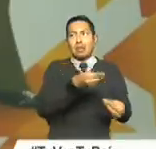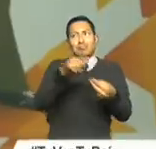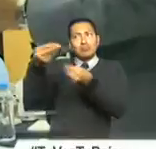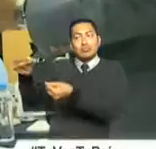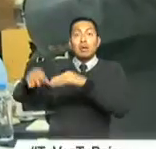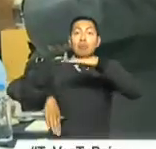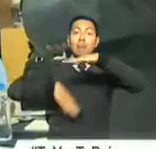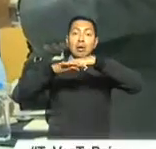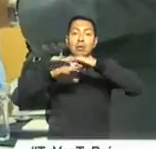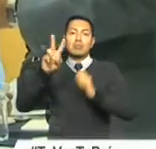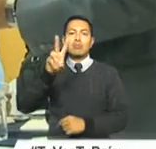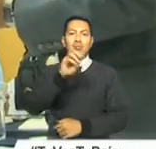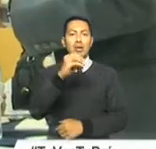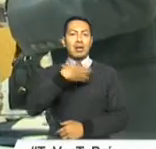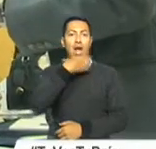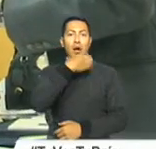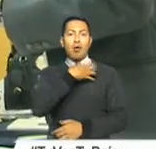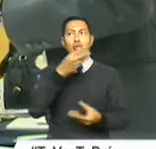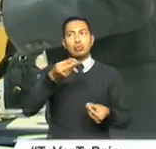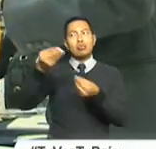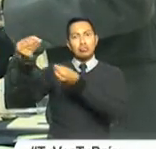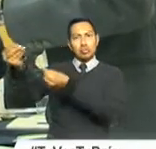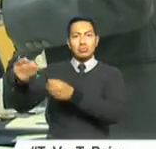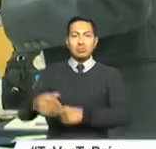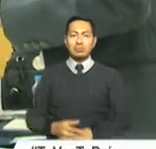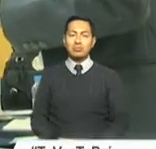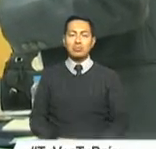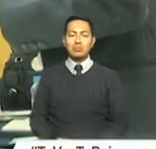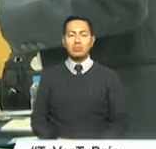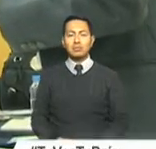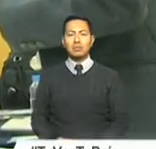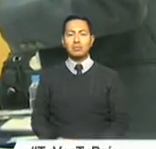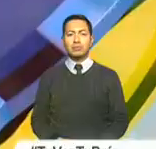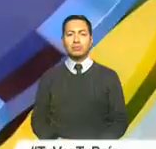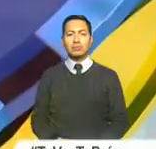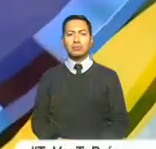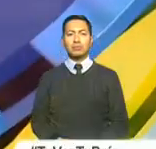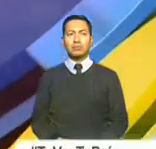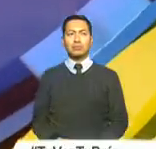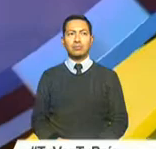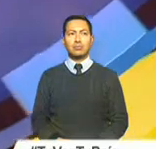agosto. Lorena Intriago, Noticiero Ciudadano.